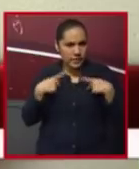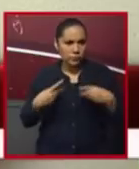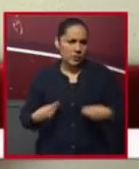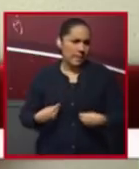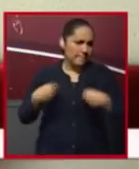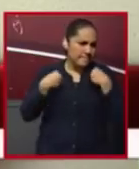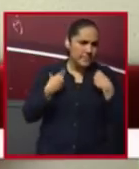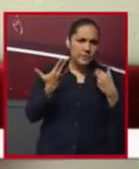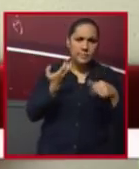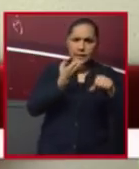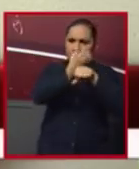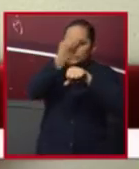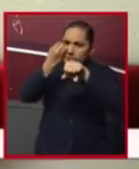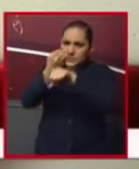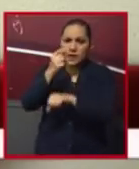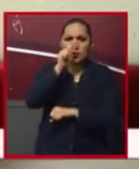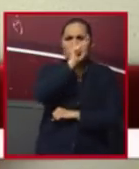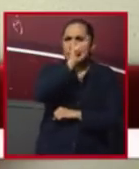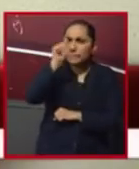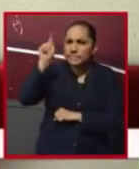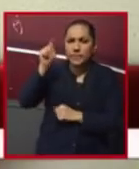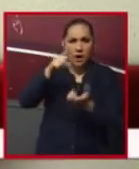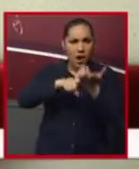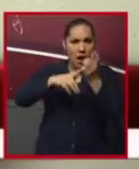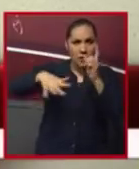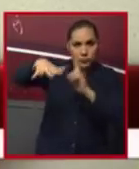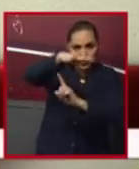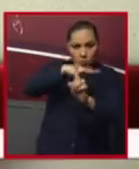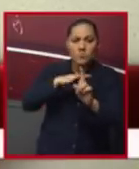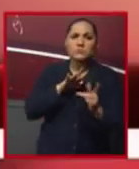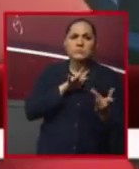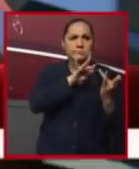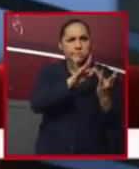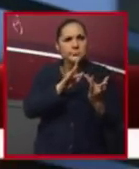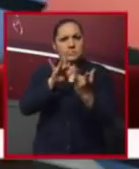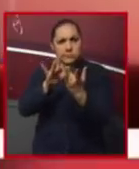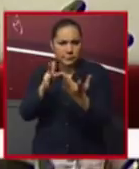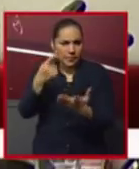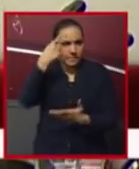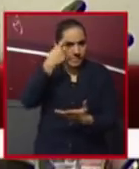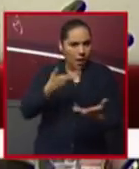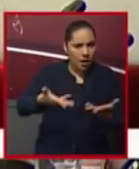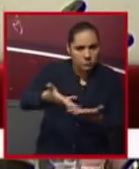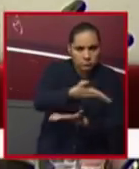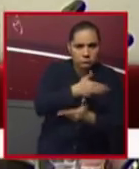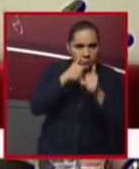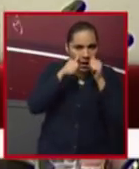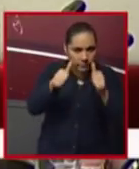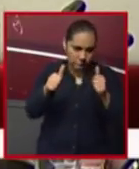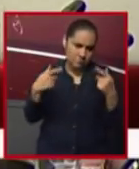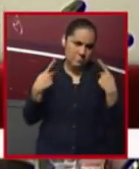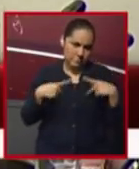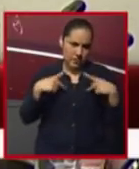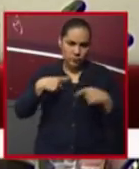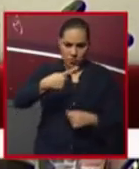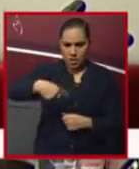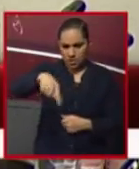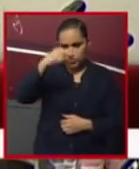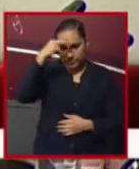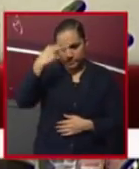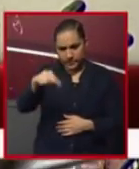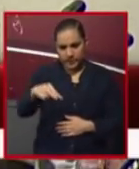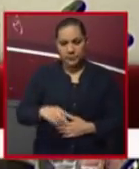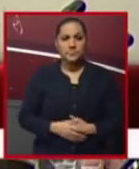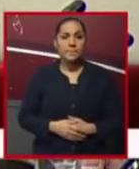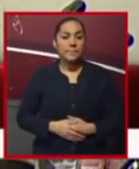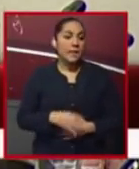organizaciones locales para defender a nuestros connacionales. La Cámara de Senadores del Honorable Congreso de la